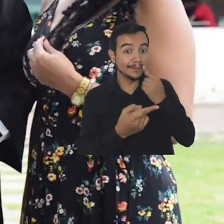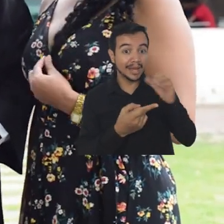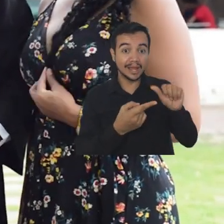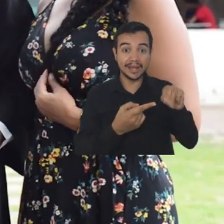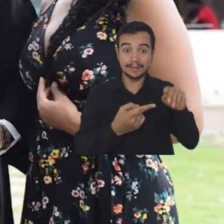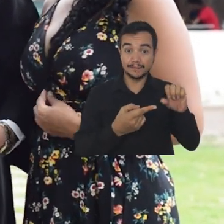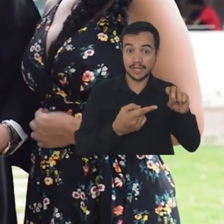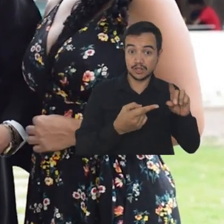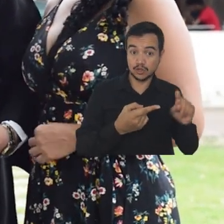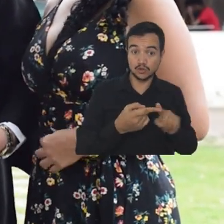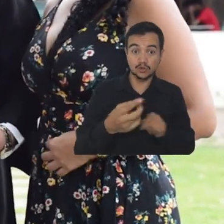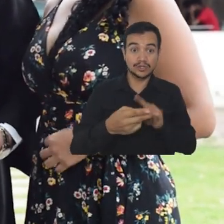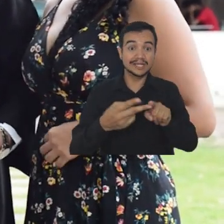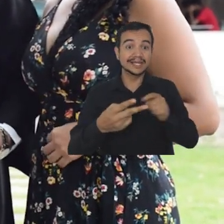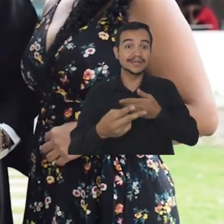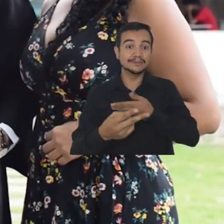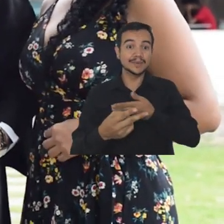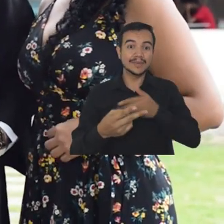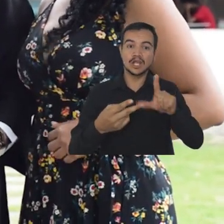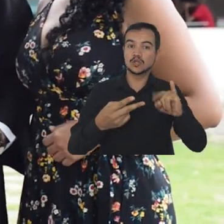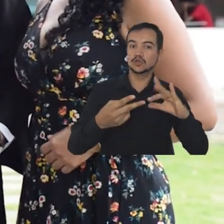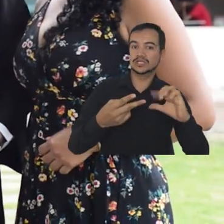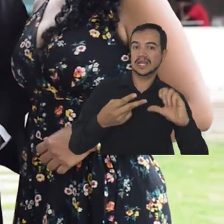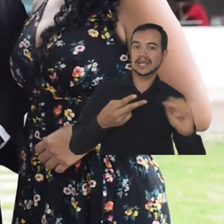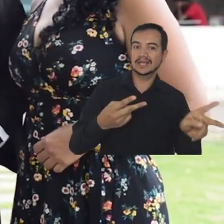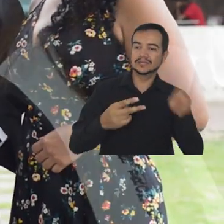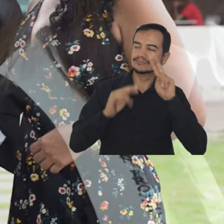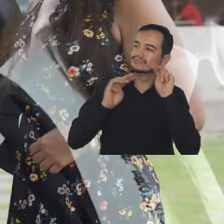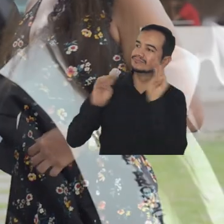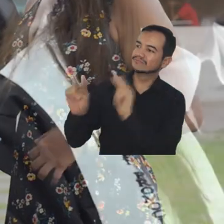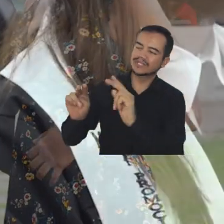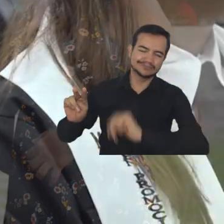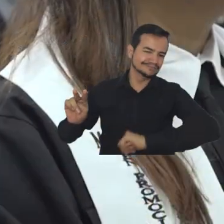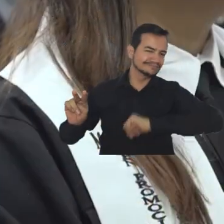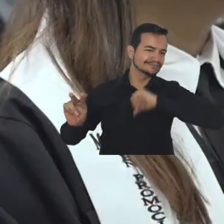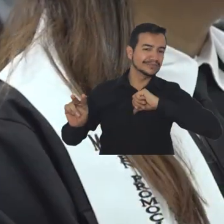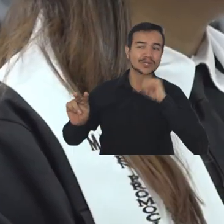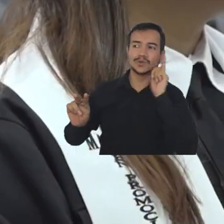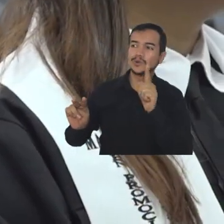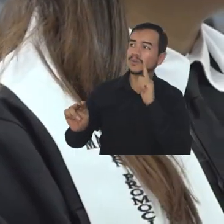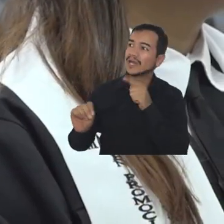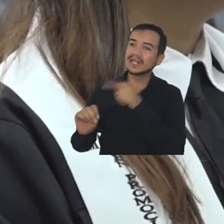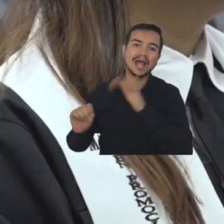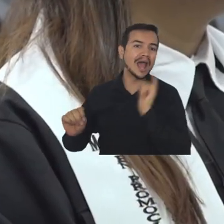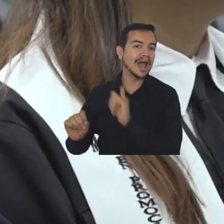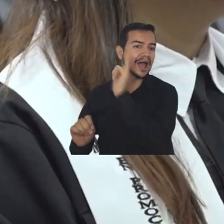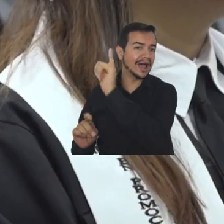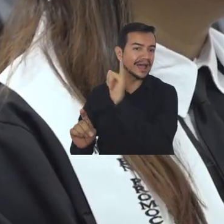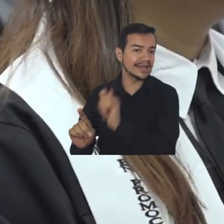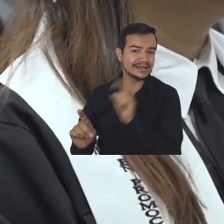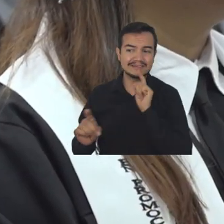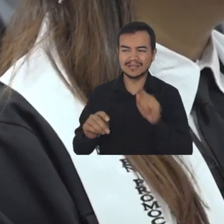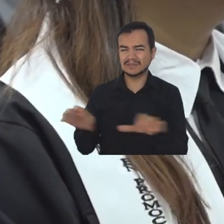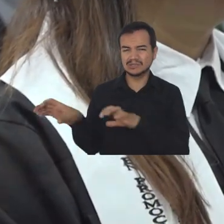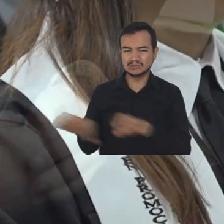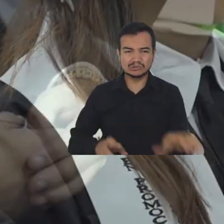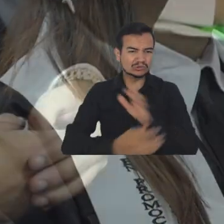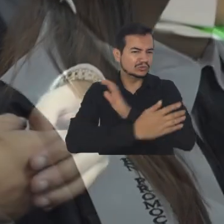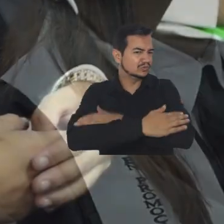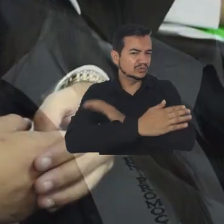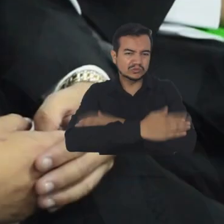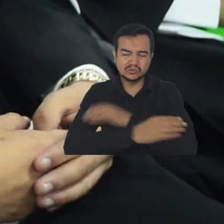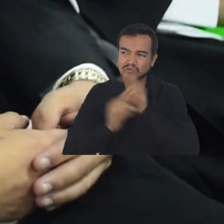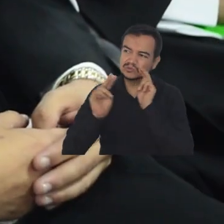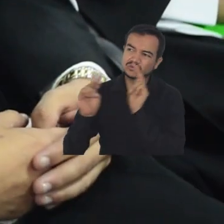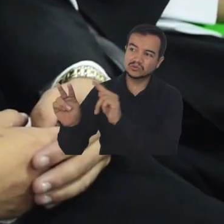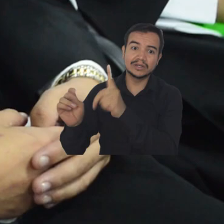padres Armando Chavarro Plaza y Lucila Tirado Calderón, quienes destacaron la disciplina de su hijo y que les permite disfrutar de este gran